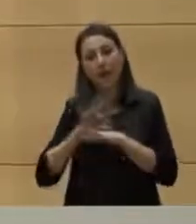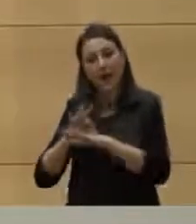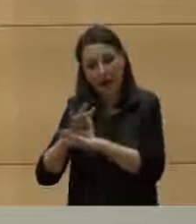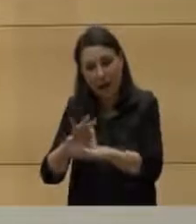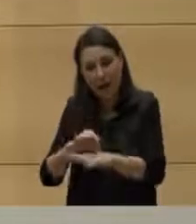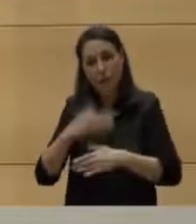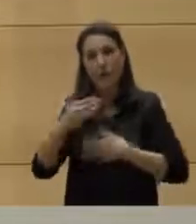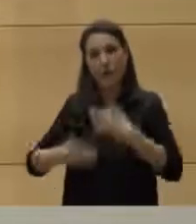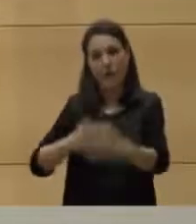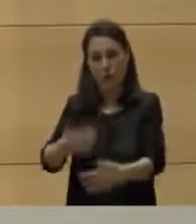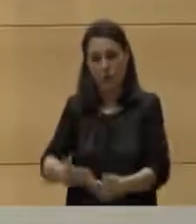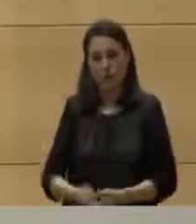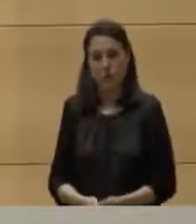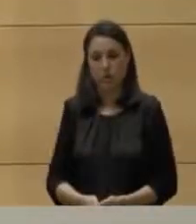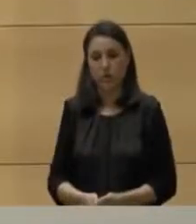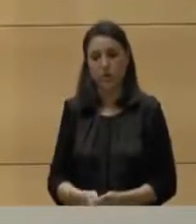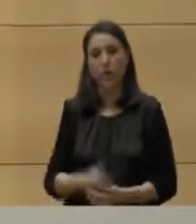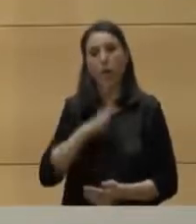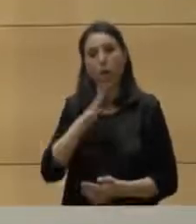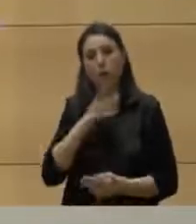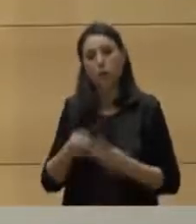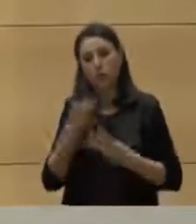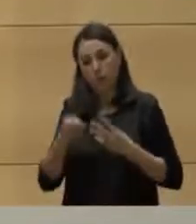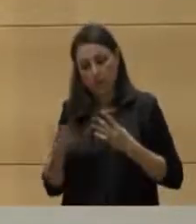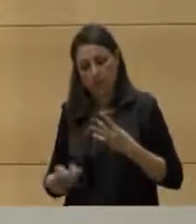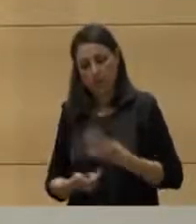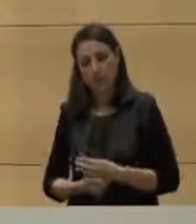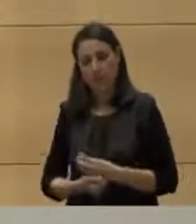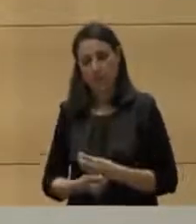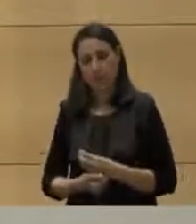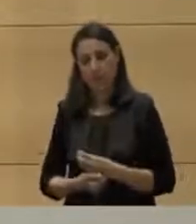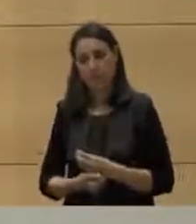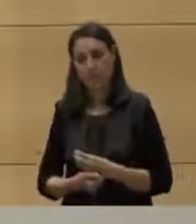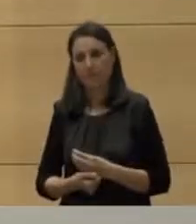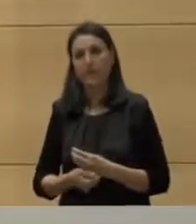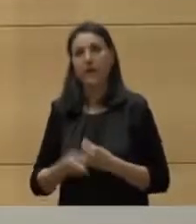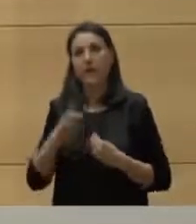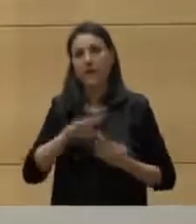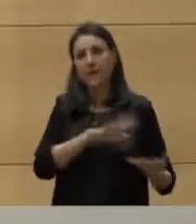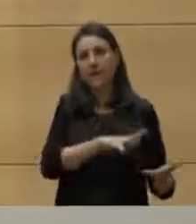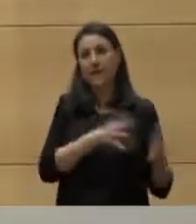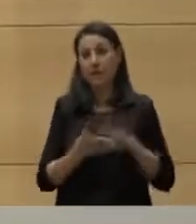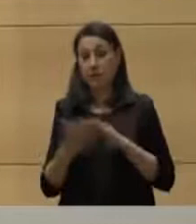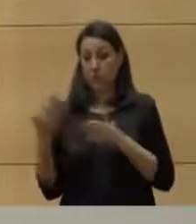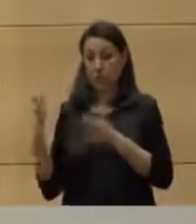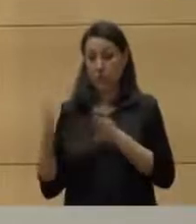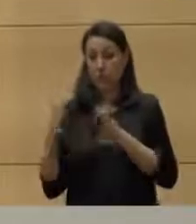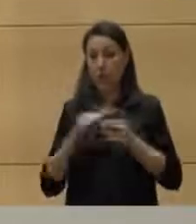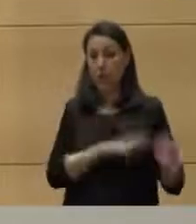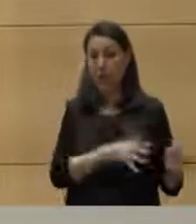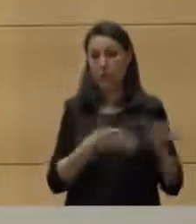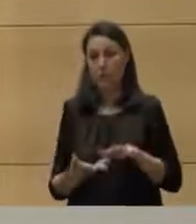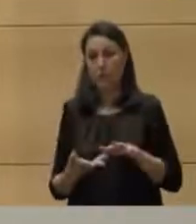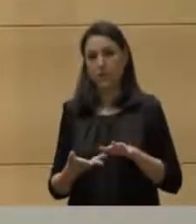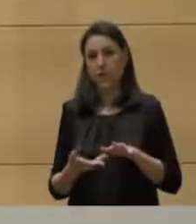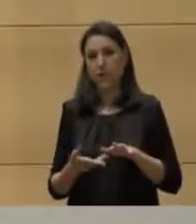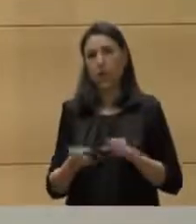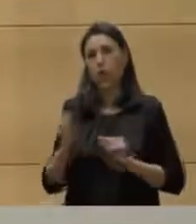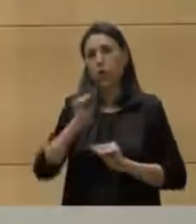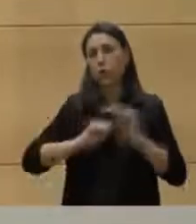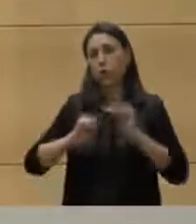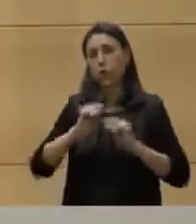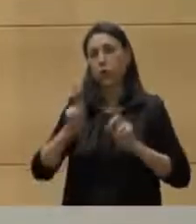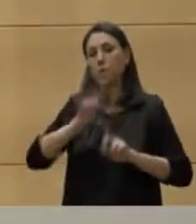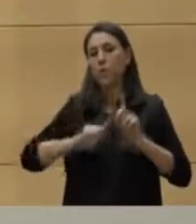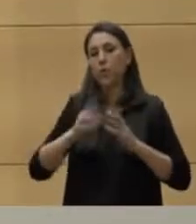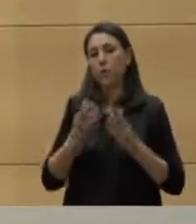proceso. Pero hay más razones por las que esto es necesario. La transición no resolvió grandes problemas, pero hay tres